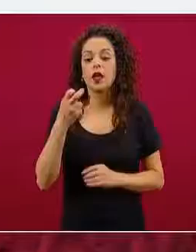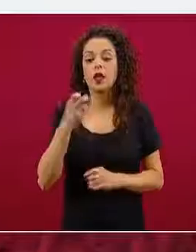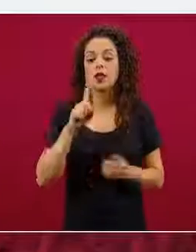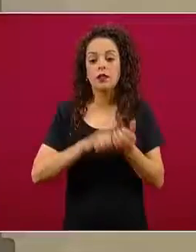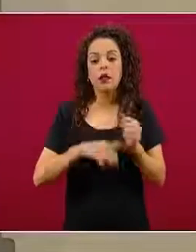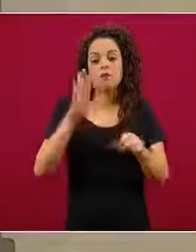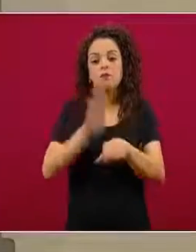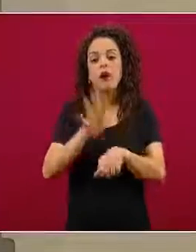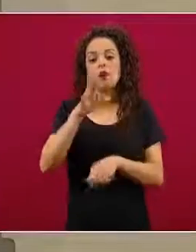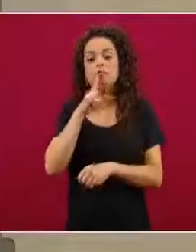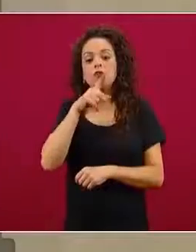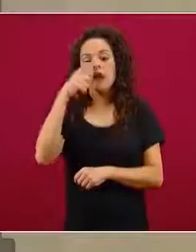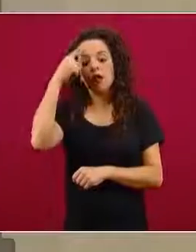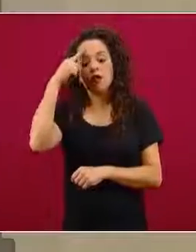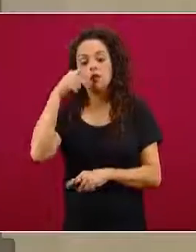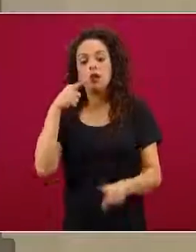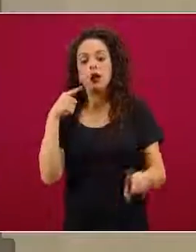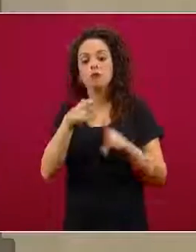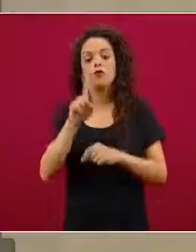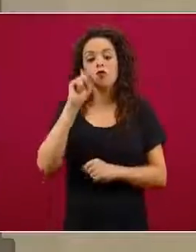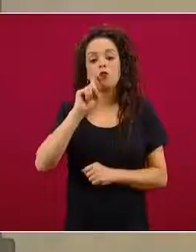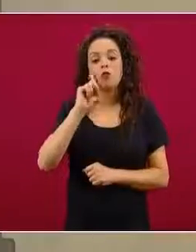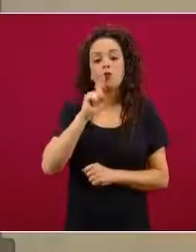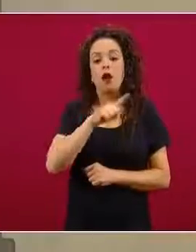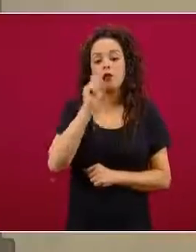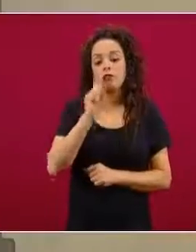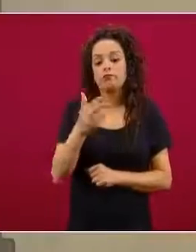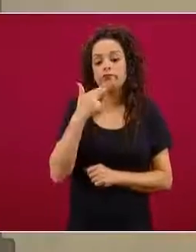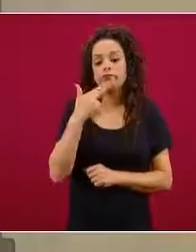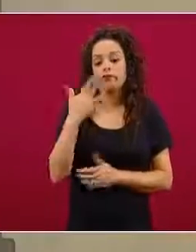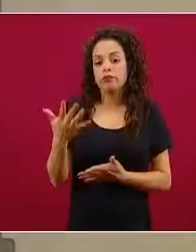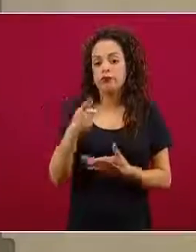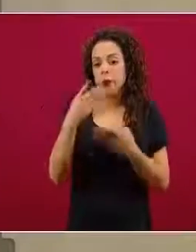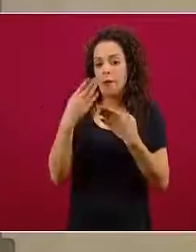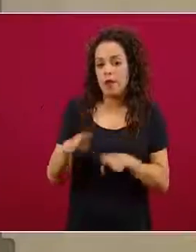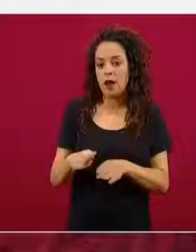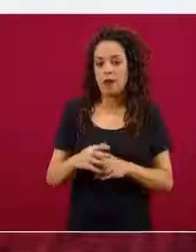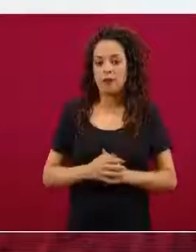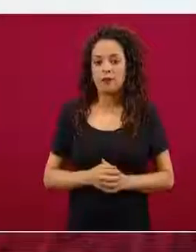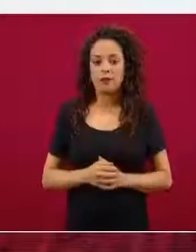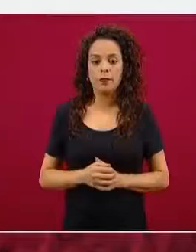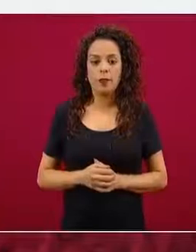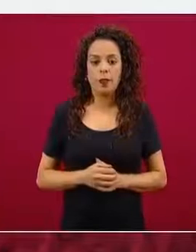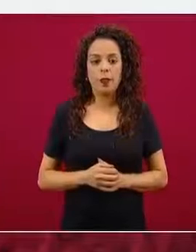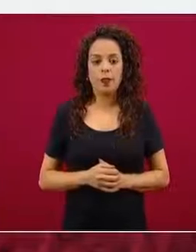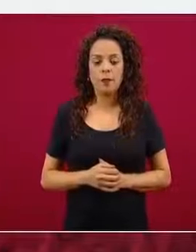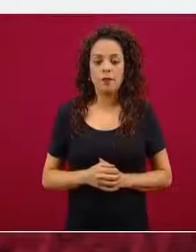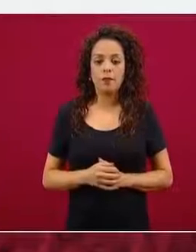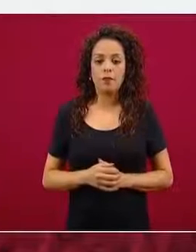favorable para las mujeres dentro de las microfinanzas. Adelante, por favor.